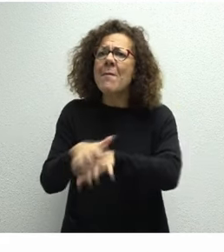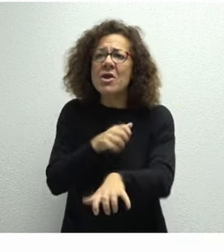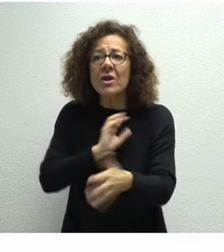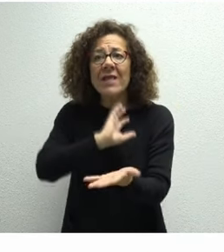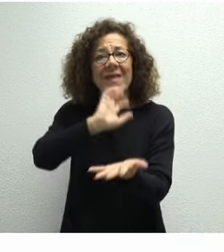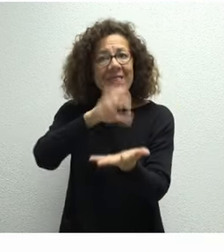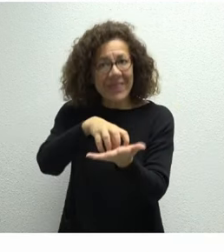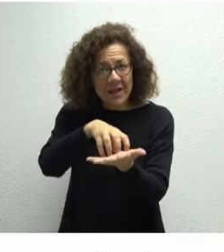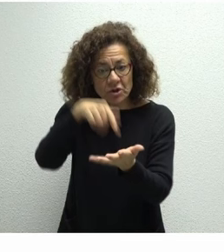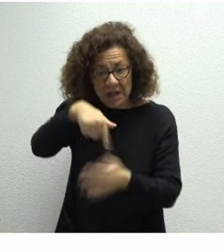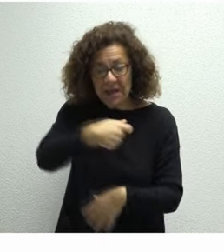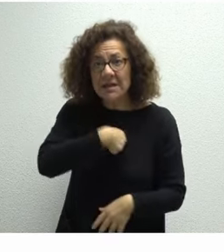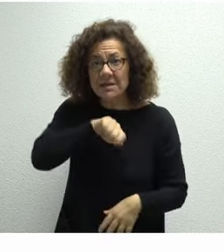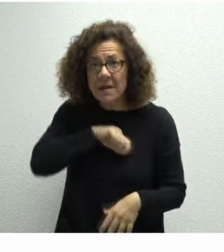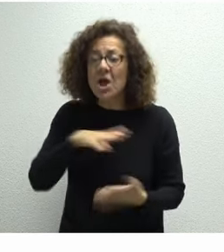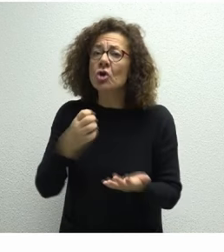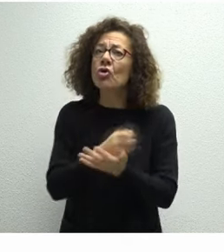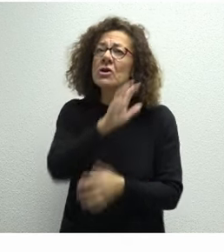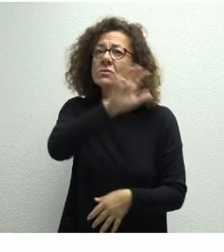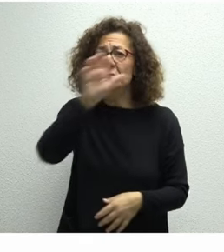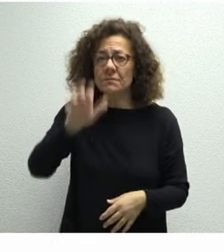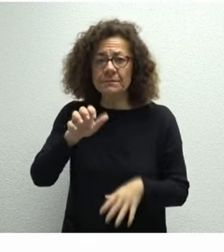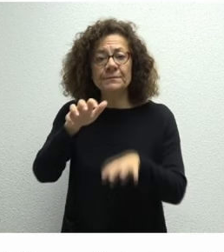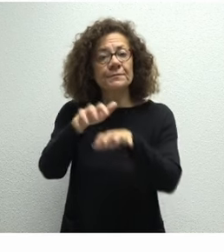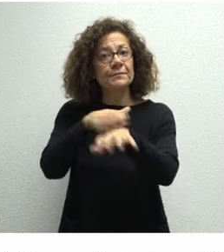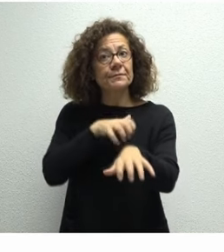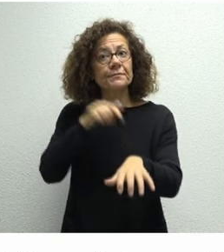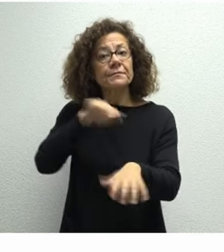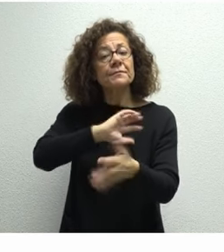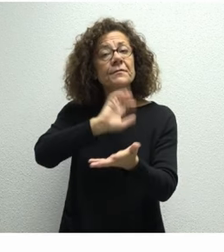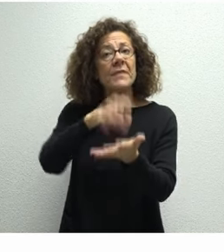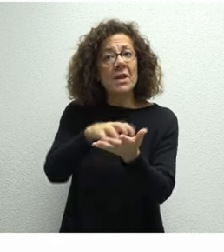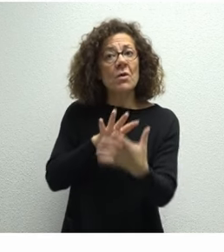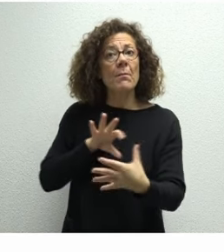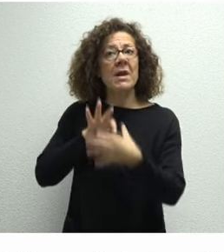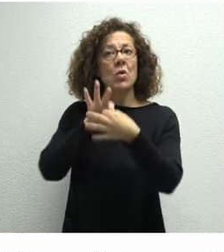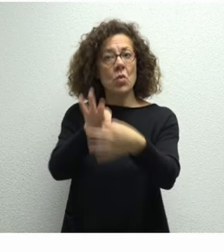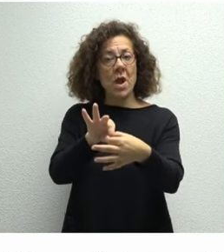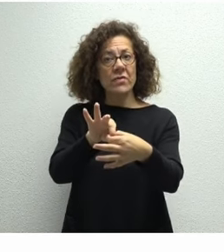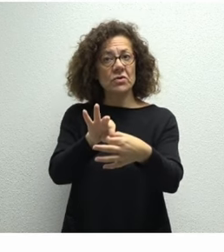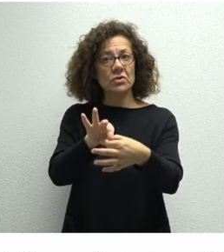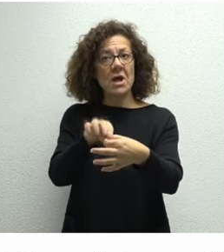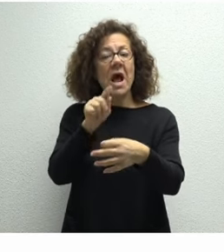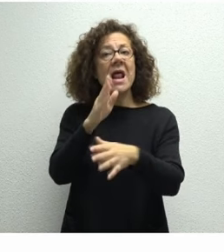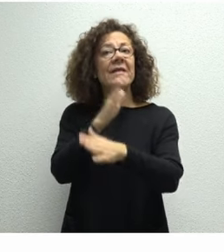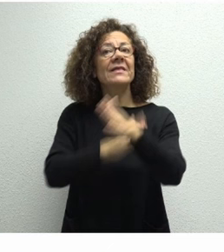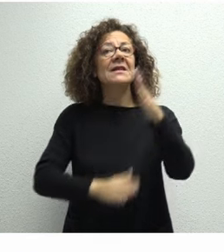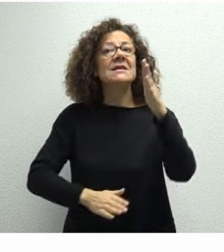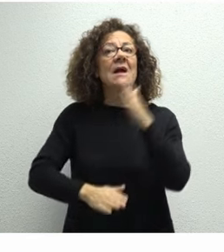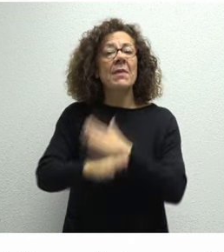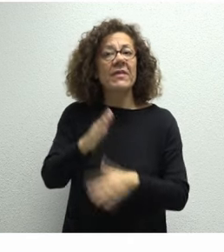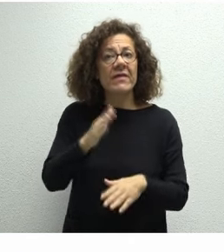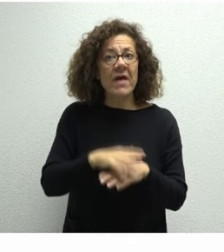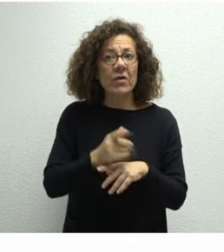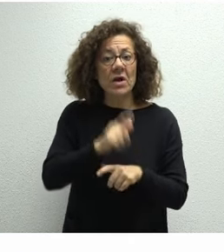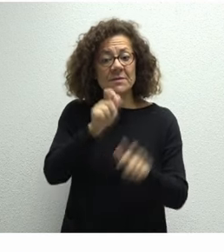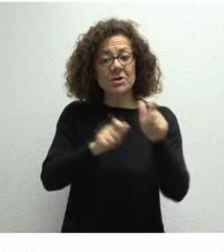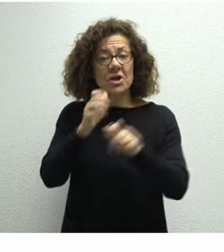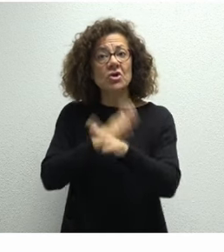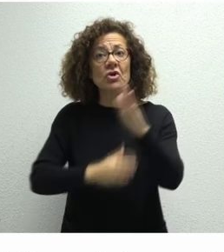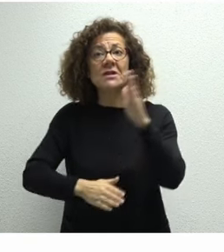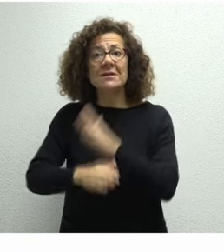centros en España todas las comunidades la mayoría de centros vinculados a la discapacidad con a las personas con